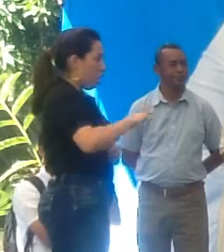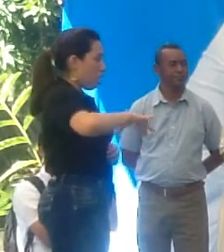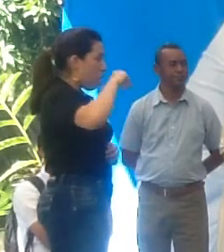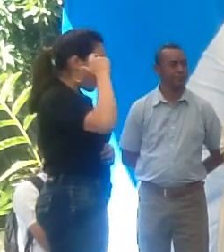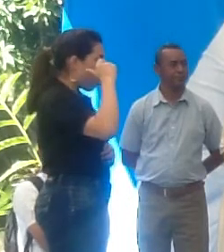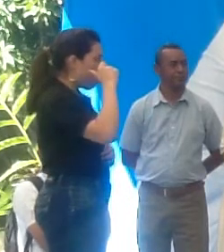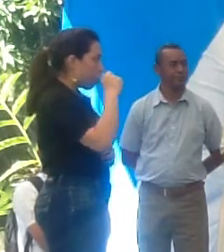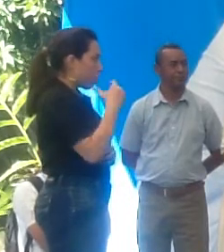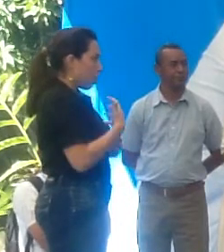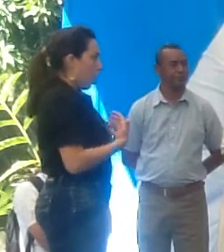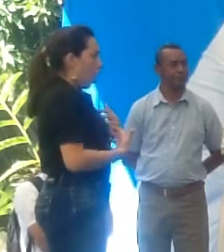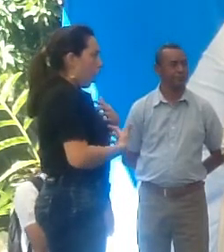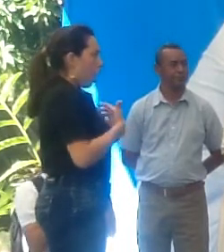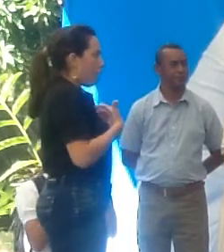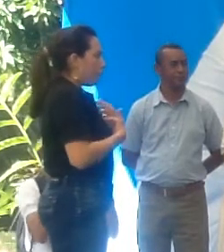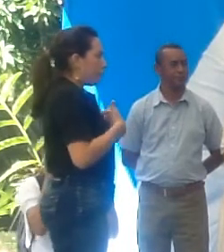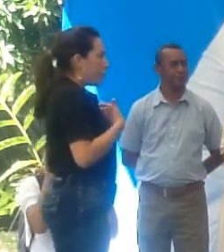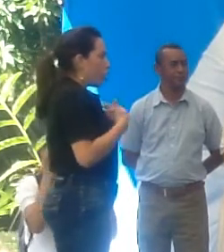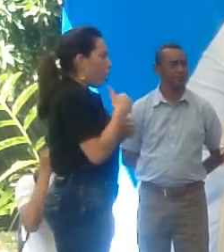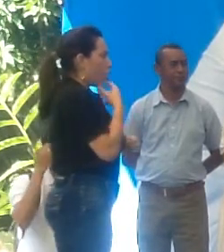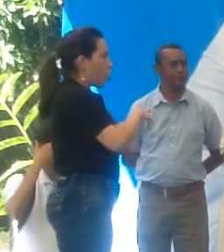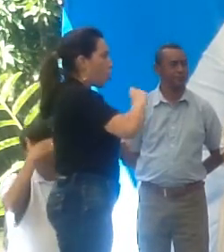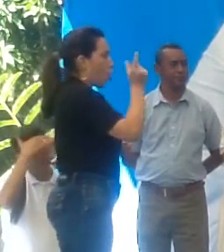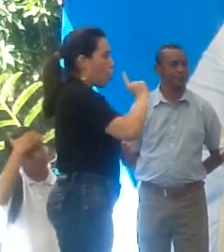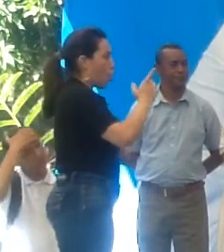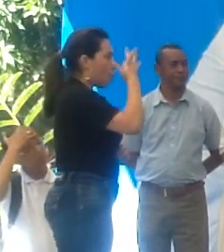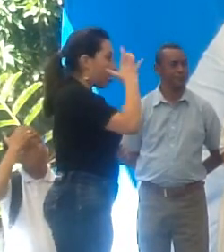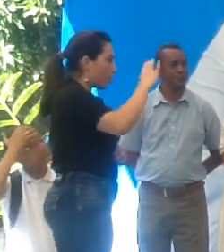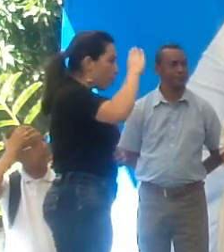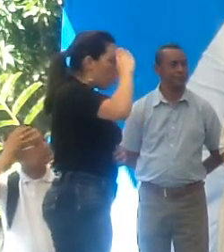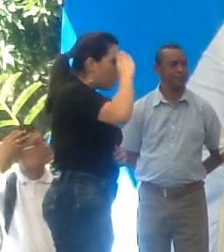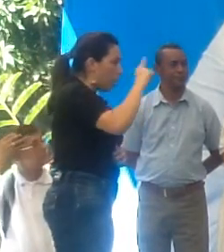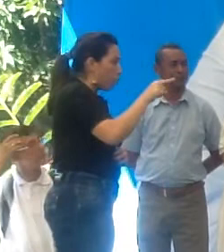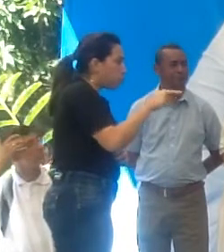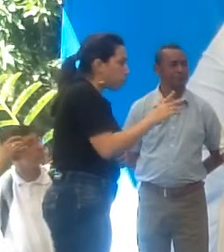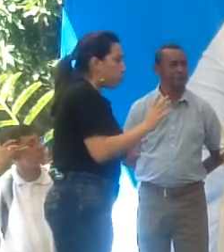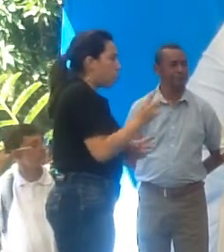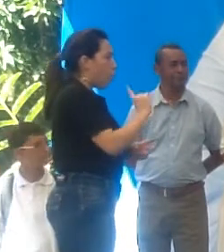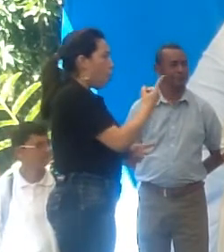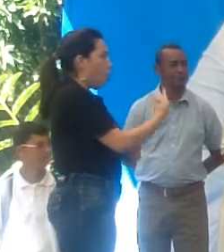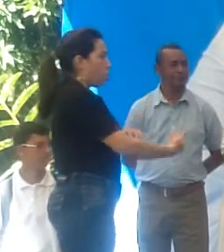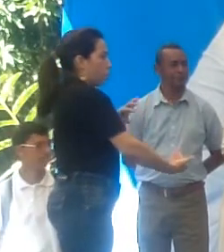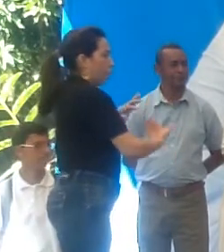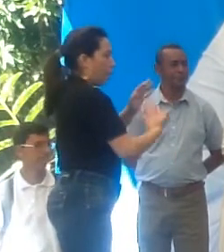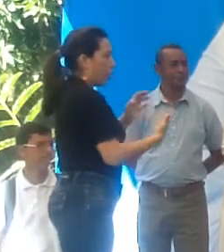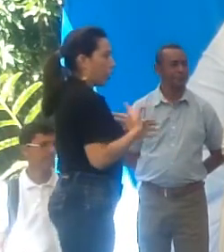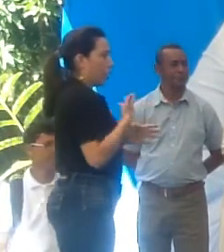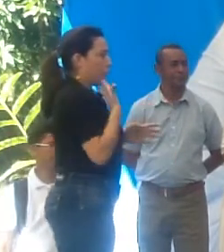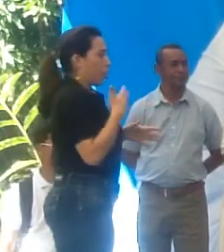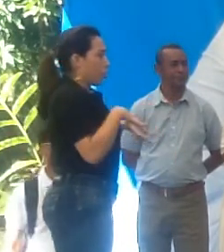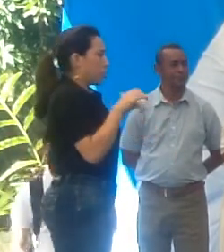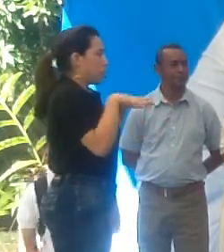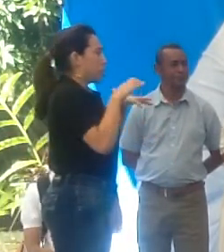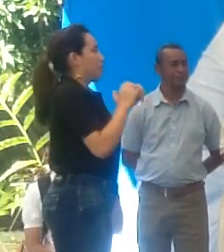hacer cualquier acción ilegal en las calles que afecte la seguridad de los